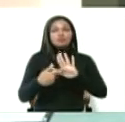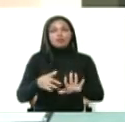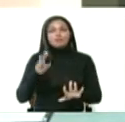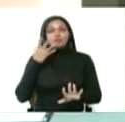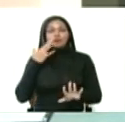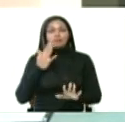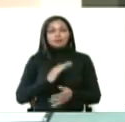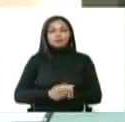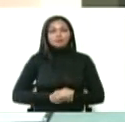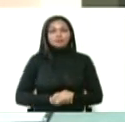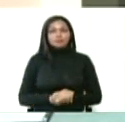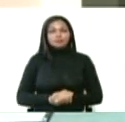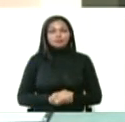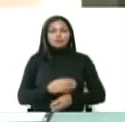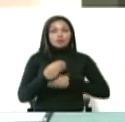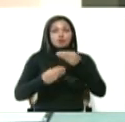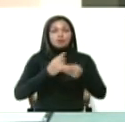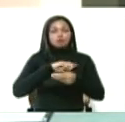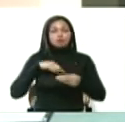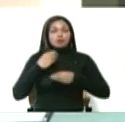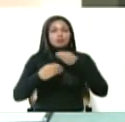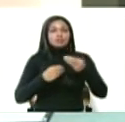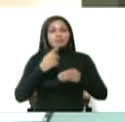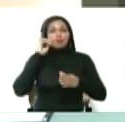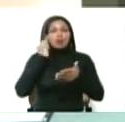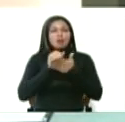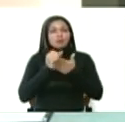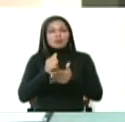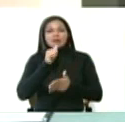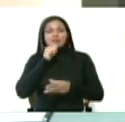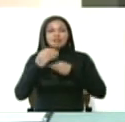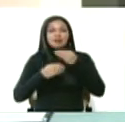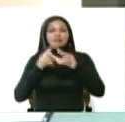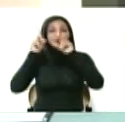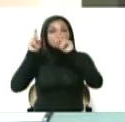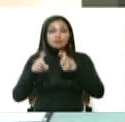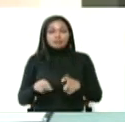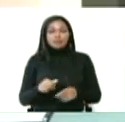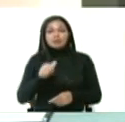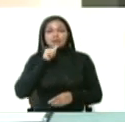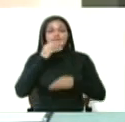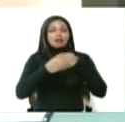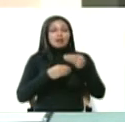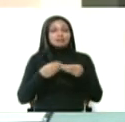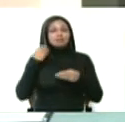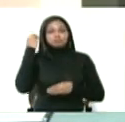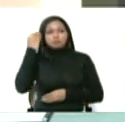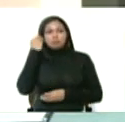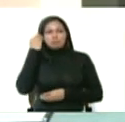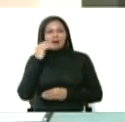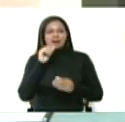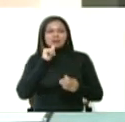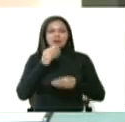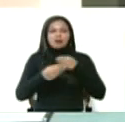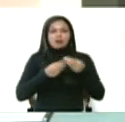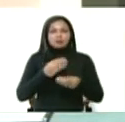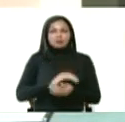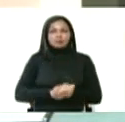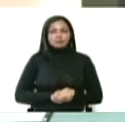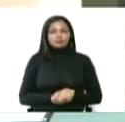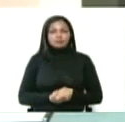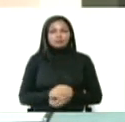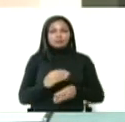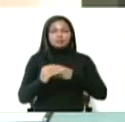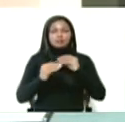ejemplo, cómo se hacen las pruebas, quién hace los exámenes, quién hace los análisis. Hacerle